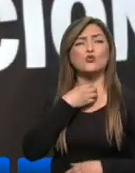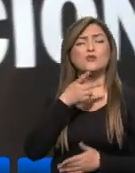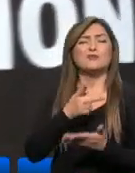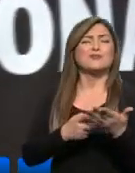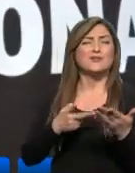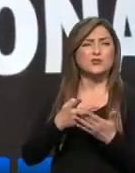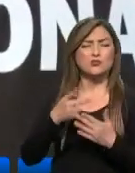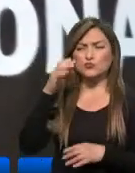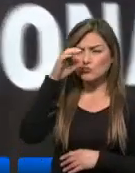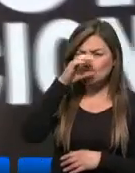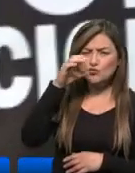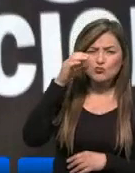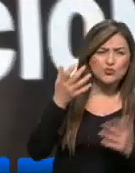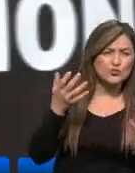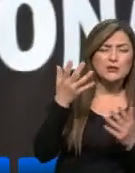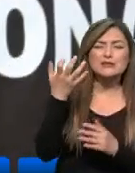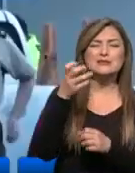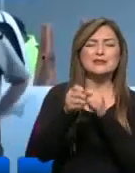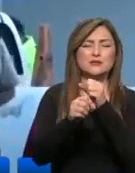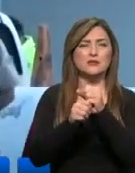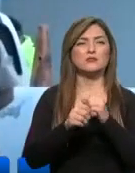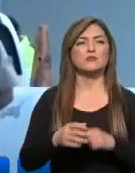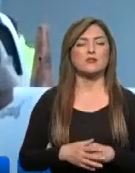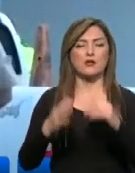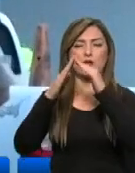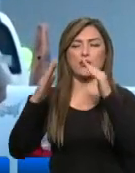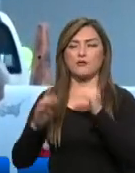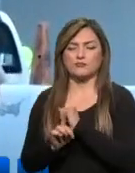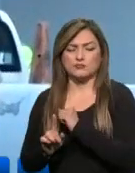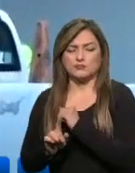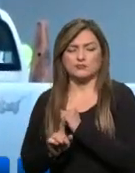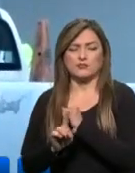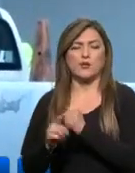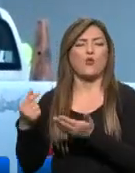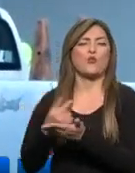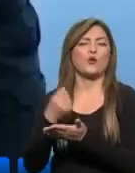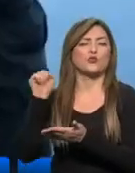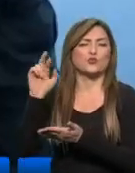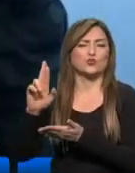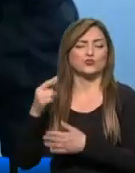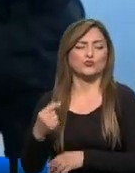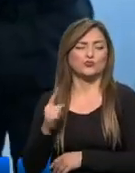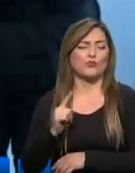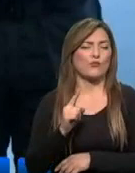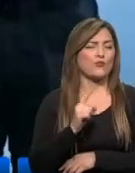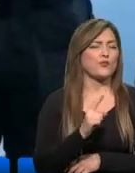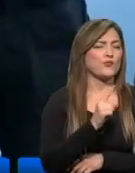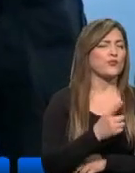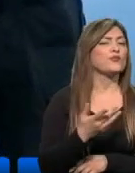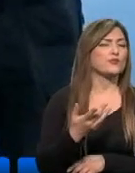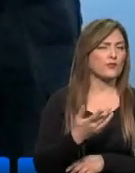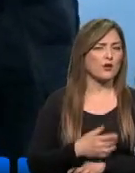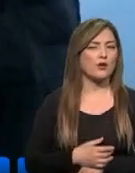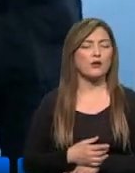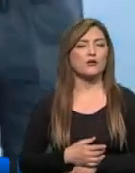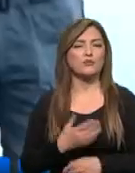de no tener rastro alguno del menor de 15 años de edad que salió de su hogar localizado en el Guasmo Sur de Guayaquil, aparentemente para la